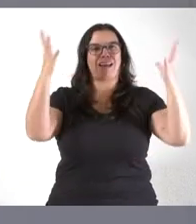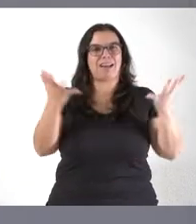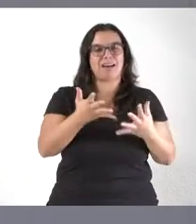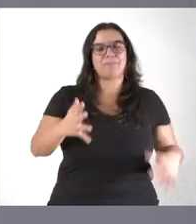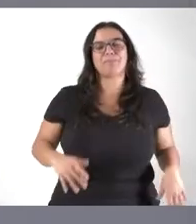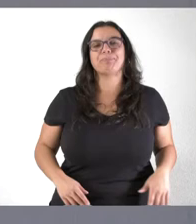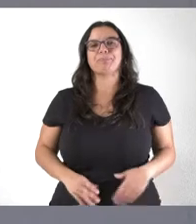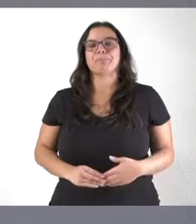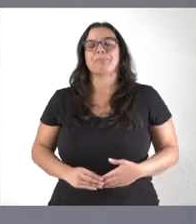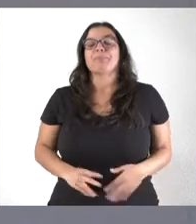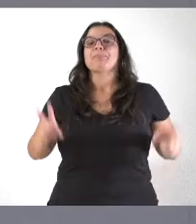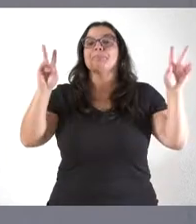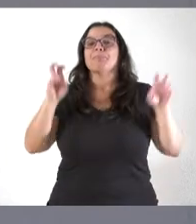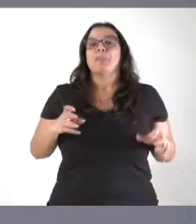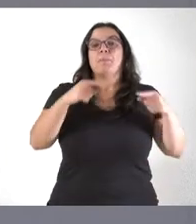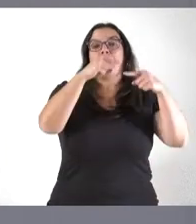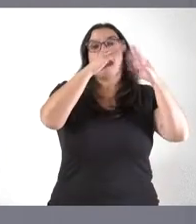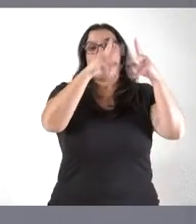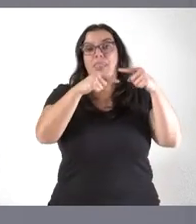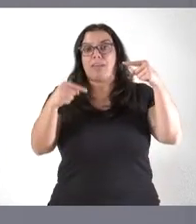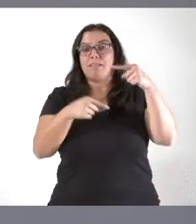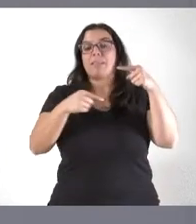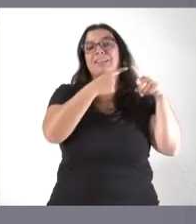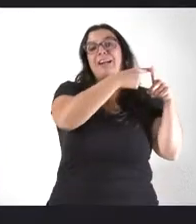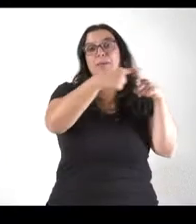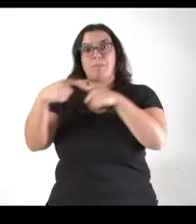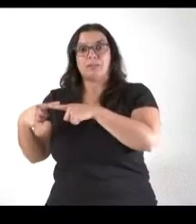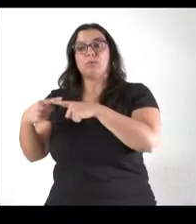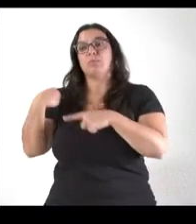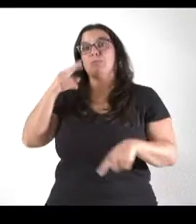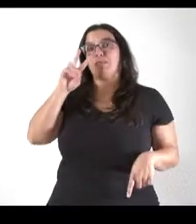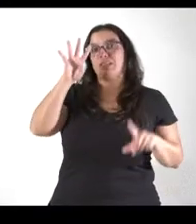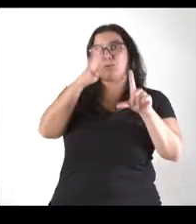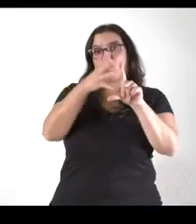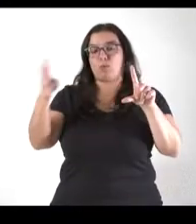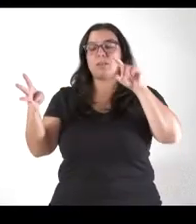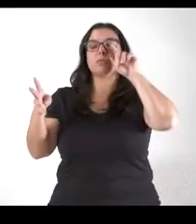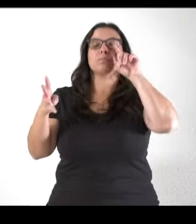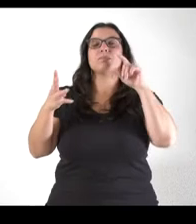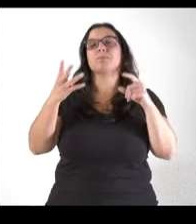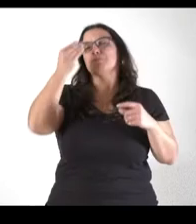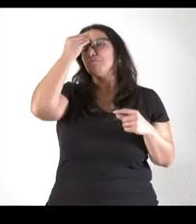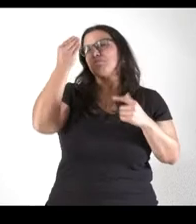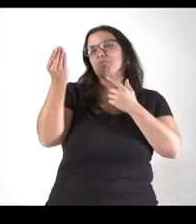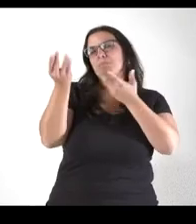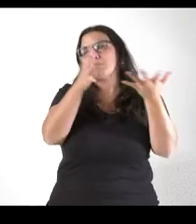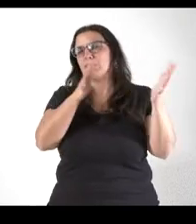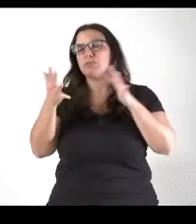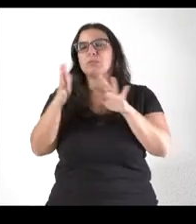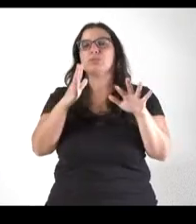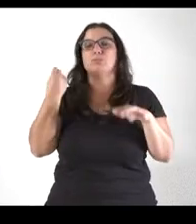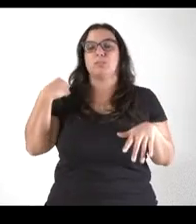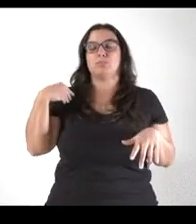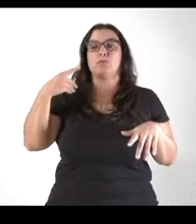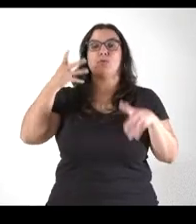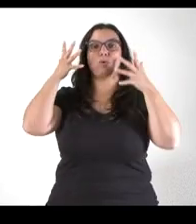de distribución del déficit de administración Es el que aquí figura la estimación que se ha establecido dentro del Consejo